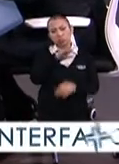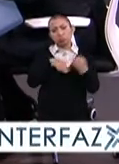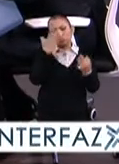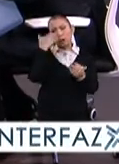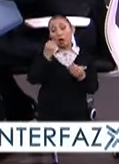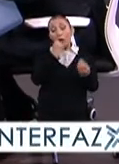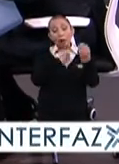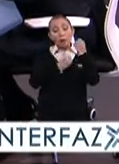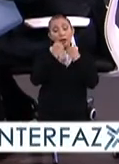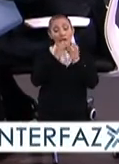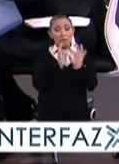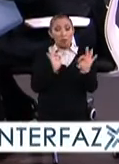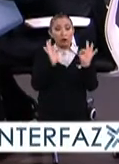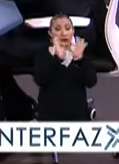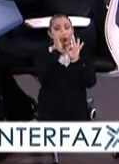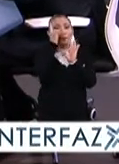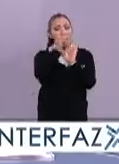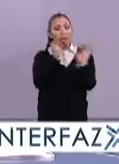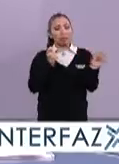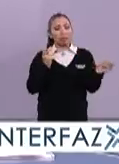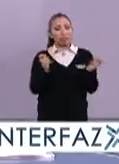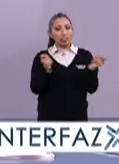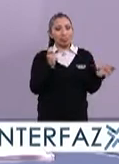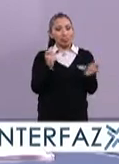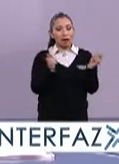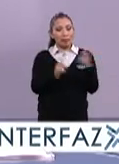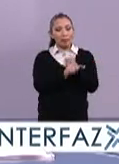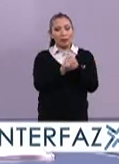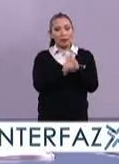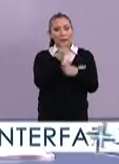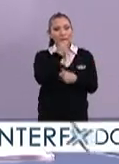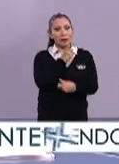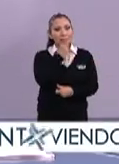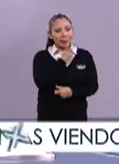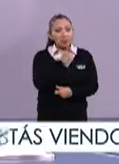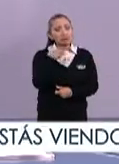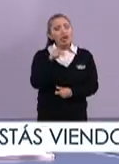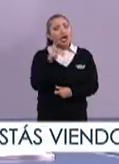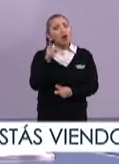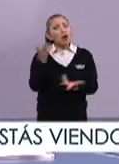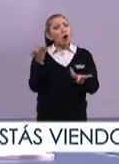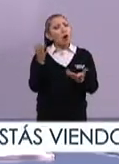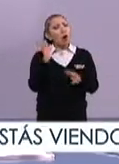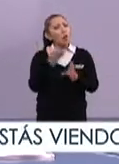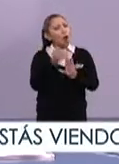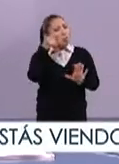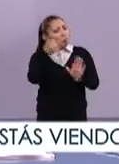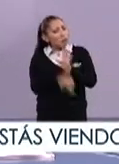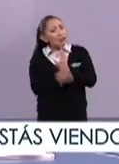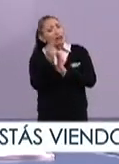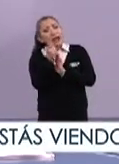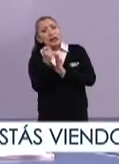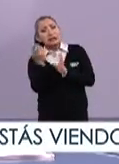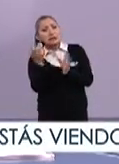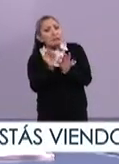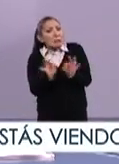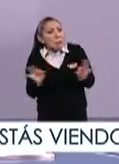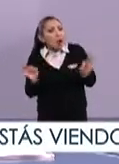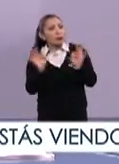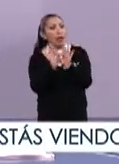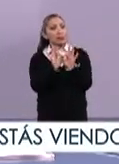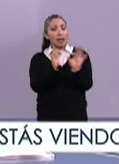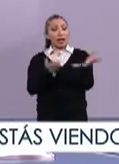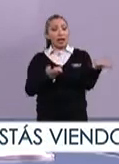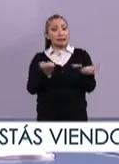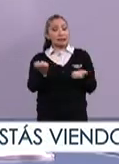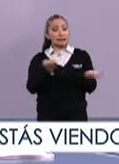que la alimentación es crucial para poder controlar un problema de diabetes, pero yo creo que no estamos tan enterados de qué tan esencial es la